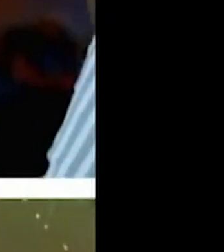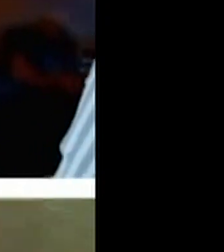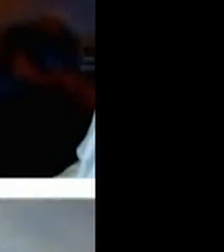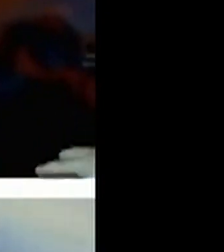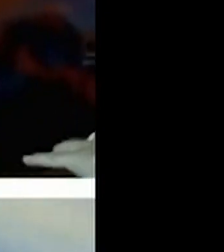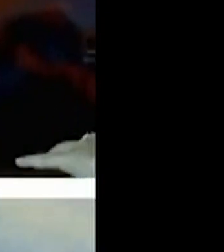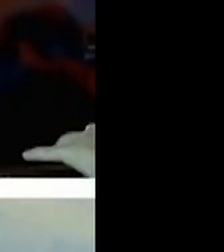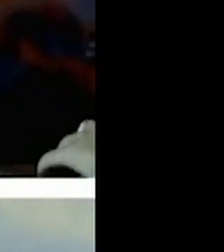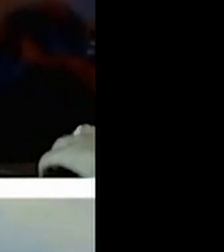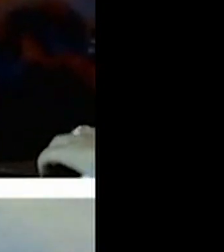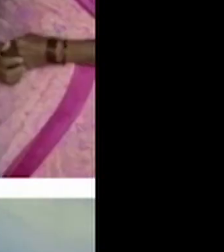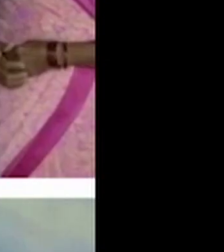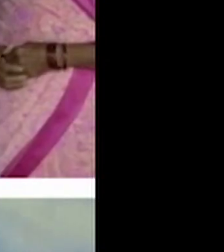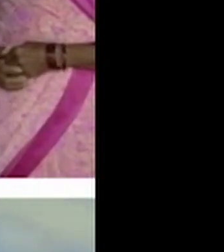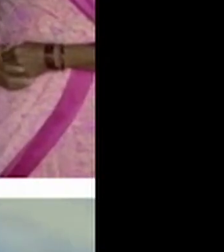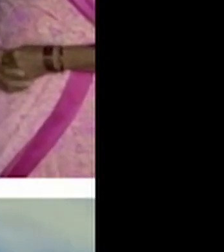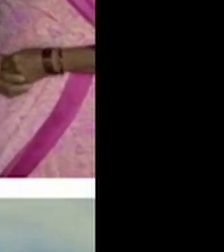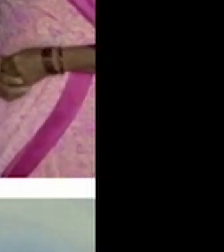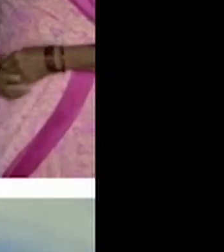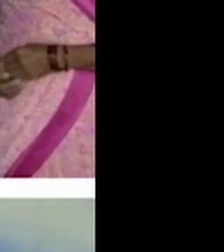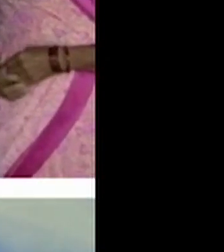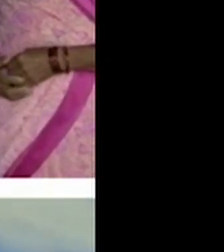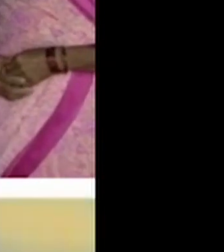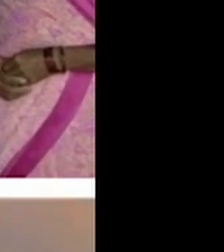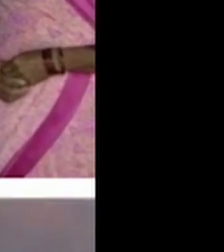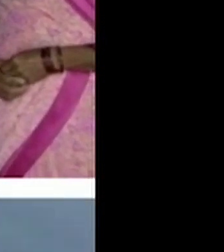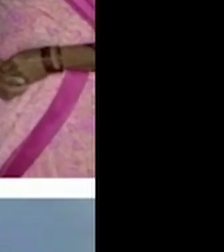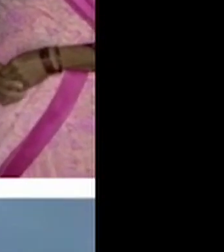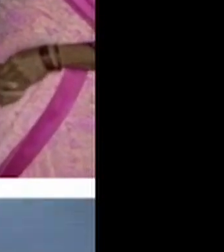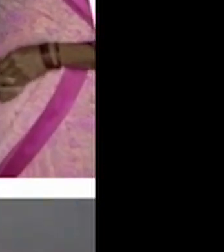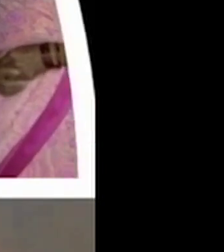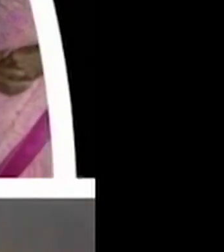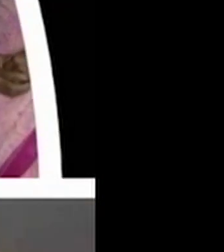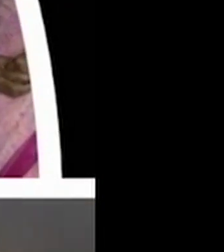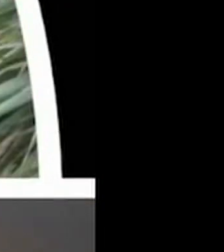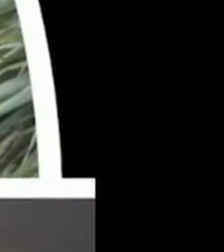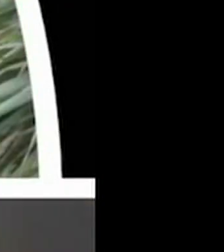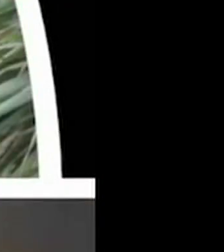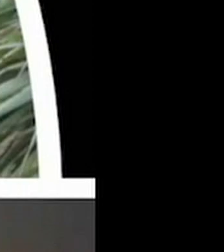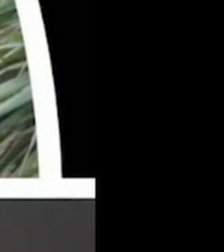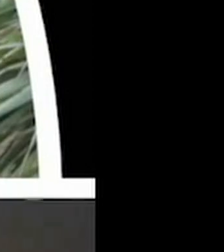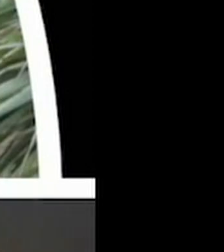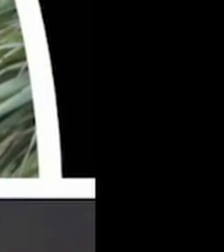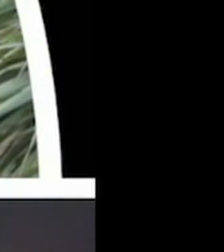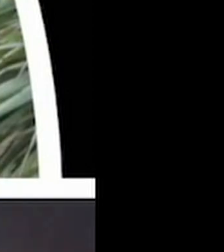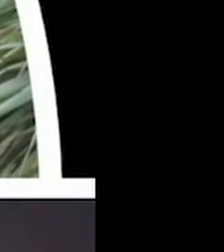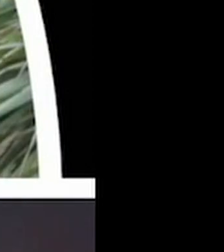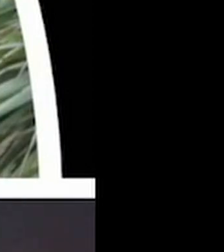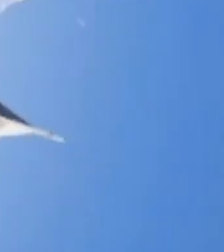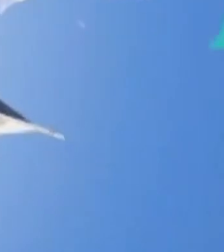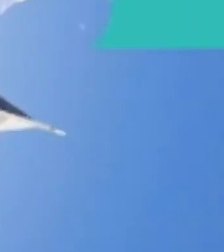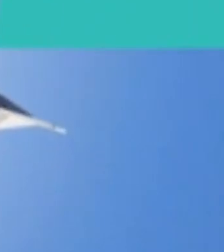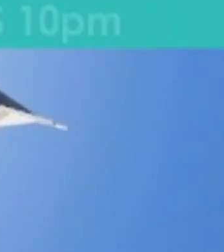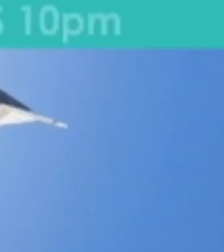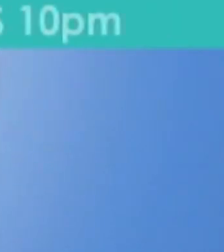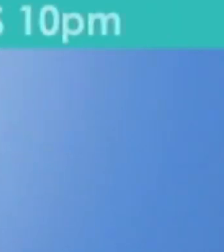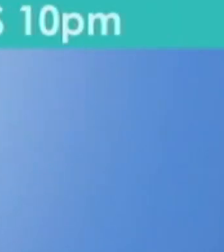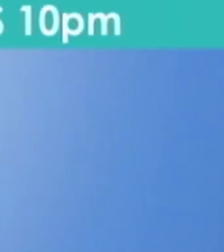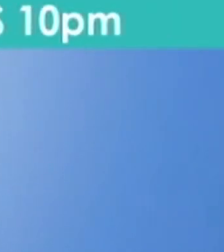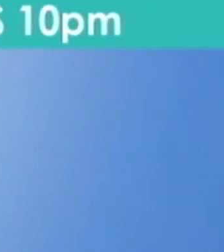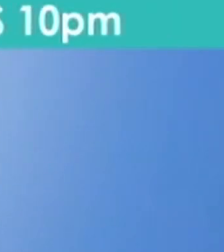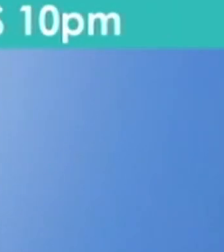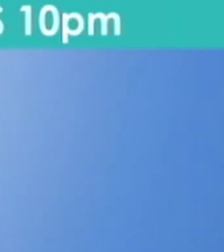de un multimillonario en la India concede microcréditos principalmente a mujeres que mejoran la vida de sus familias. Global